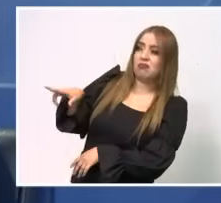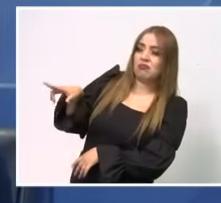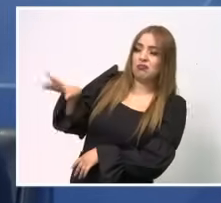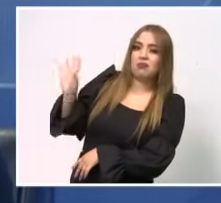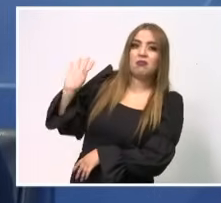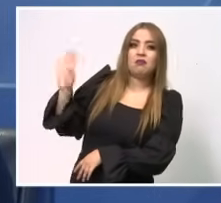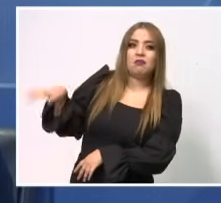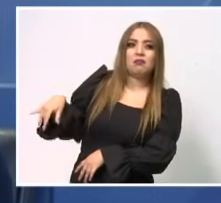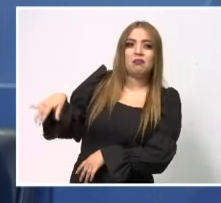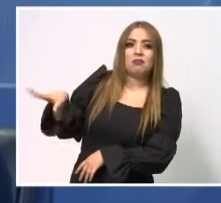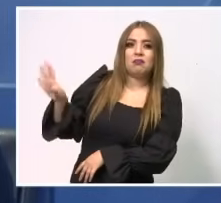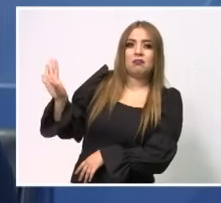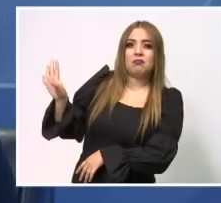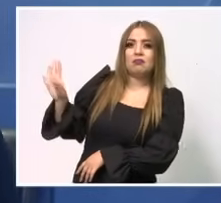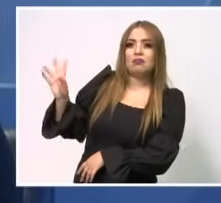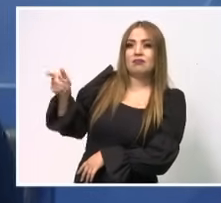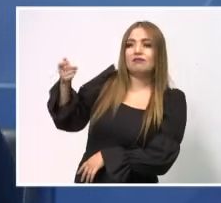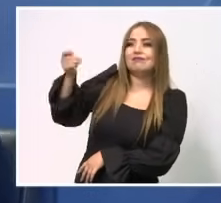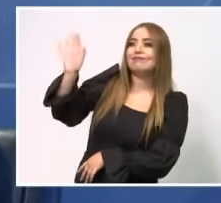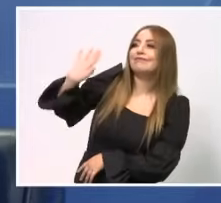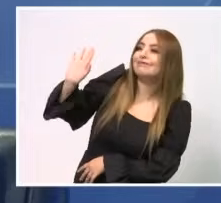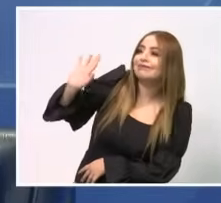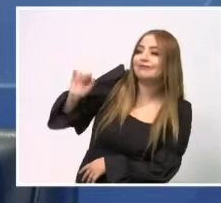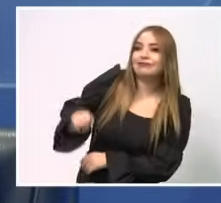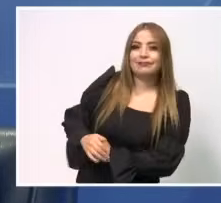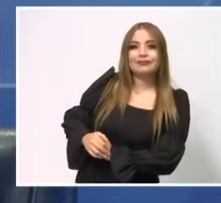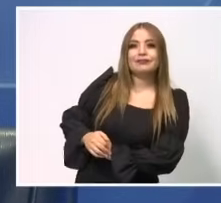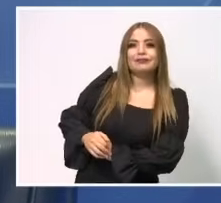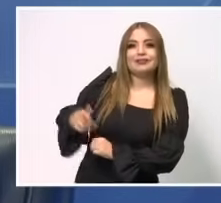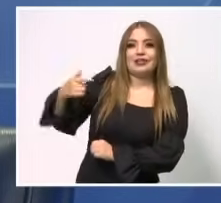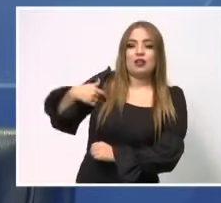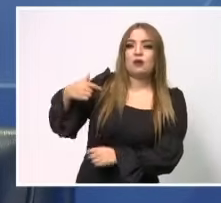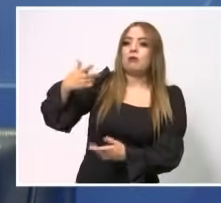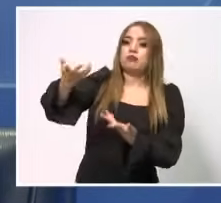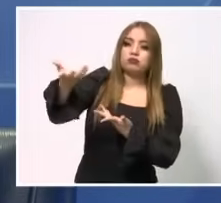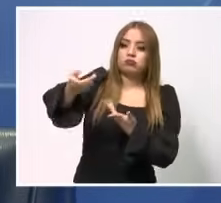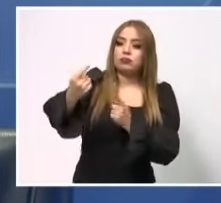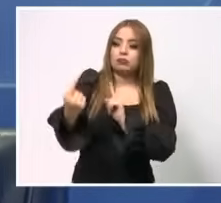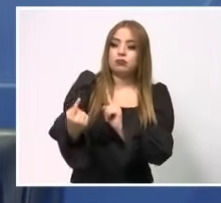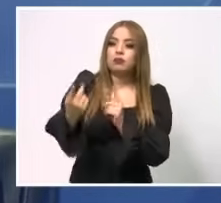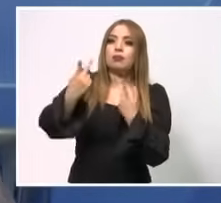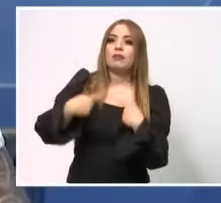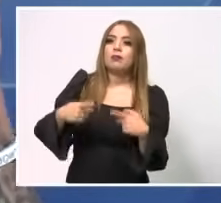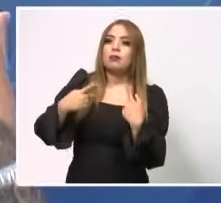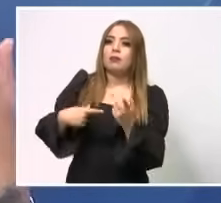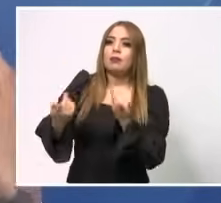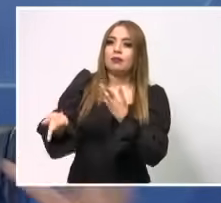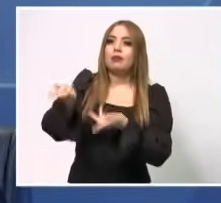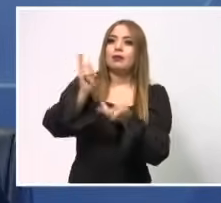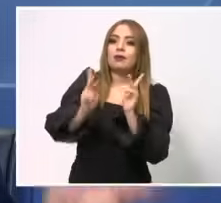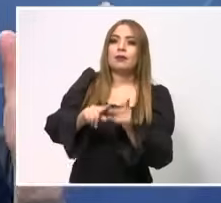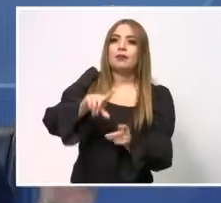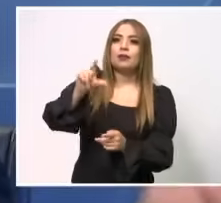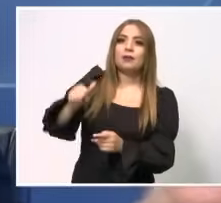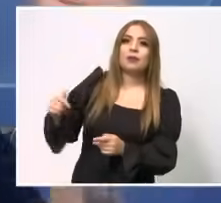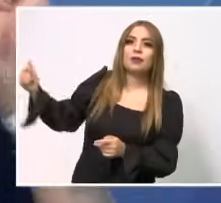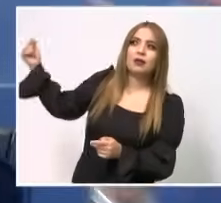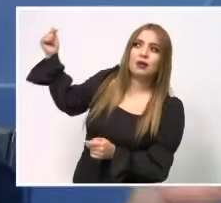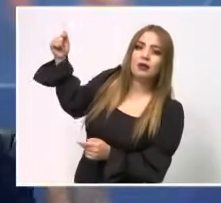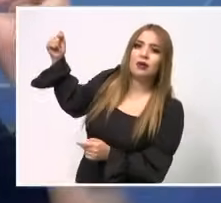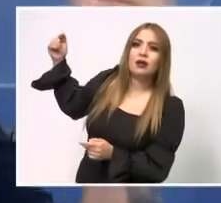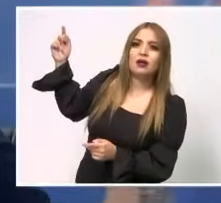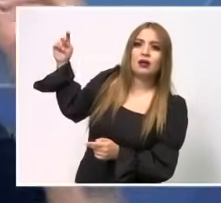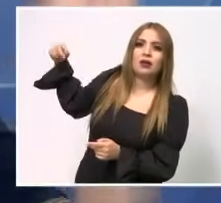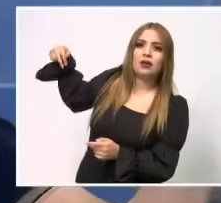le saludo los saludos los saludo y yo sigo debatiendo con el aficionado pero en eso escucho que como